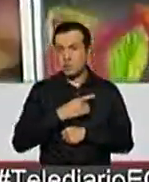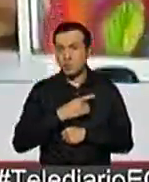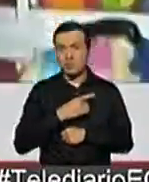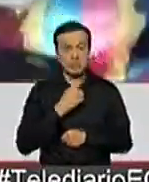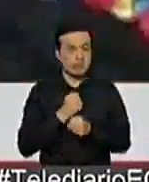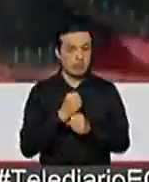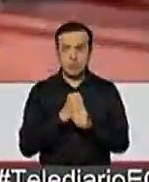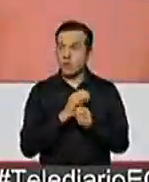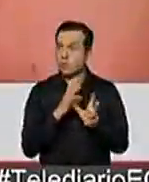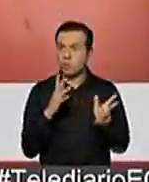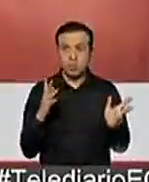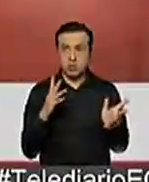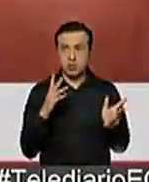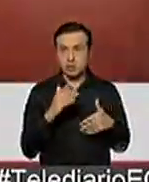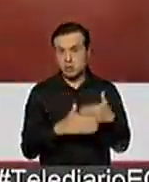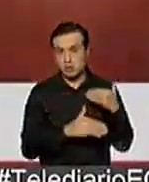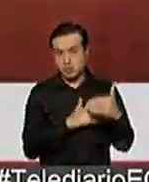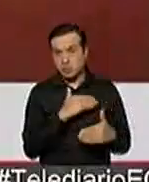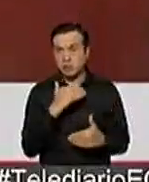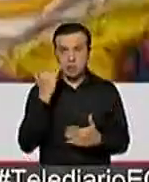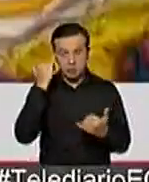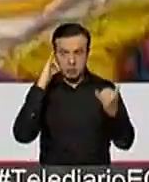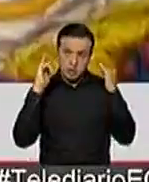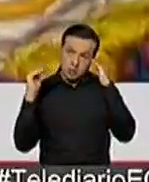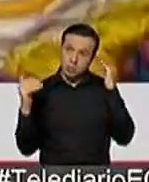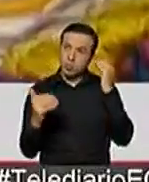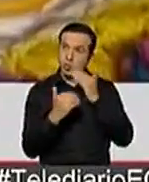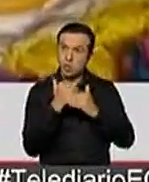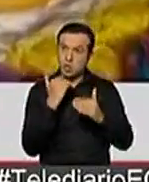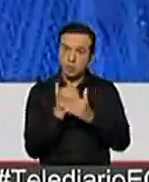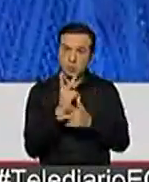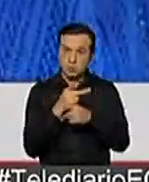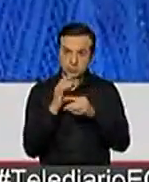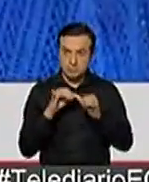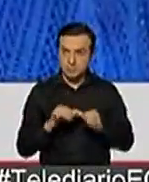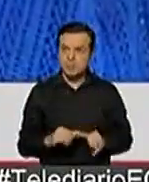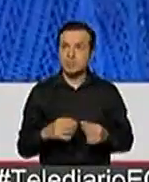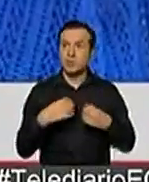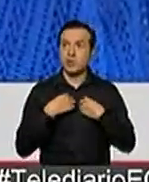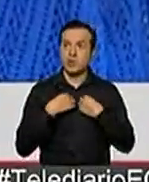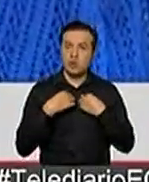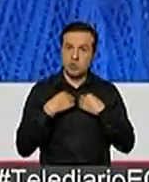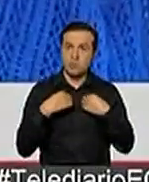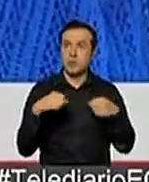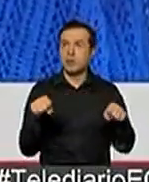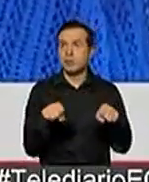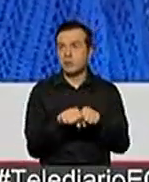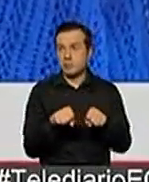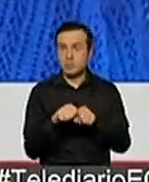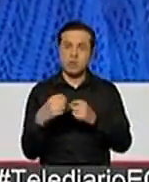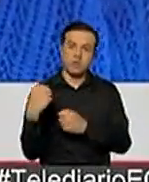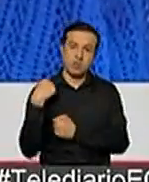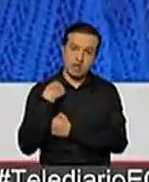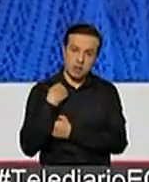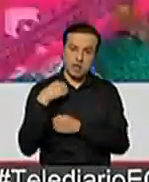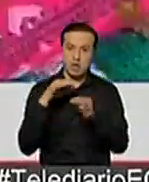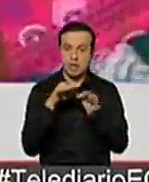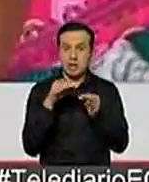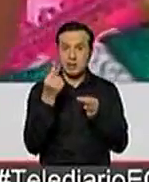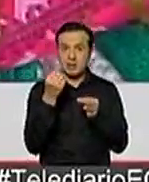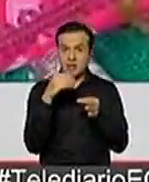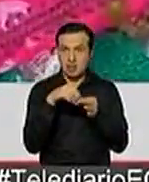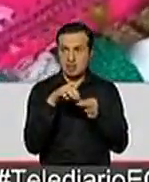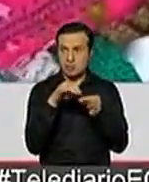sin trabajo y con el paso del tiempo ha ido innovando e incrementando su producción. Ropa, zapatos, carteras,